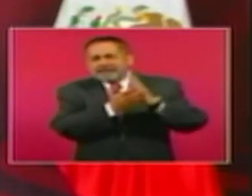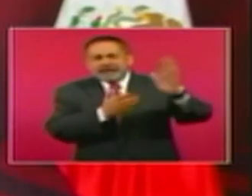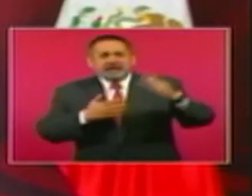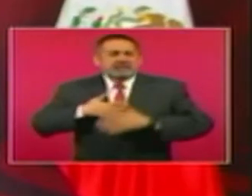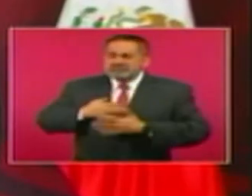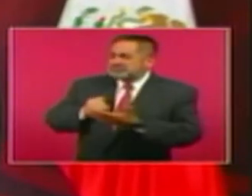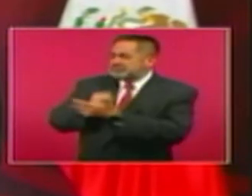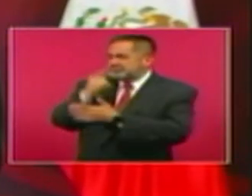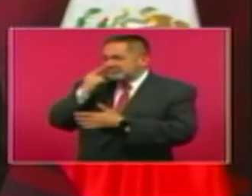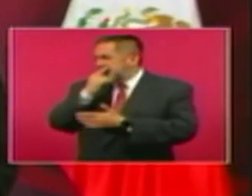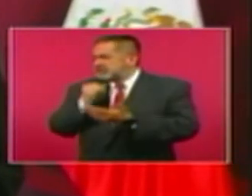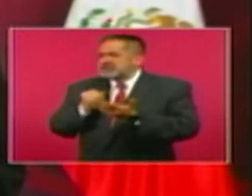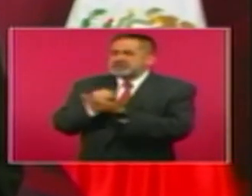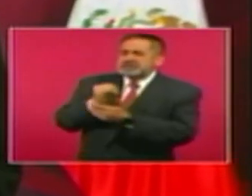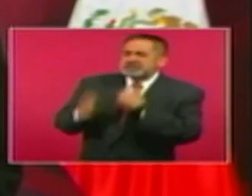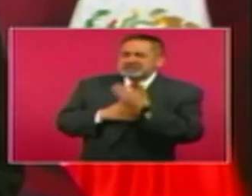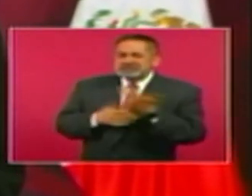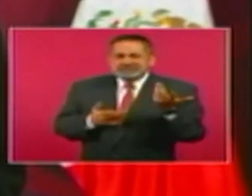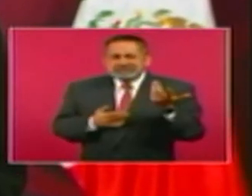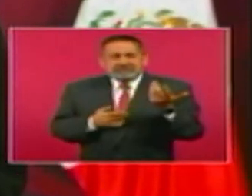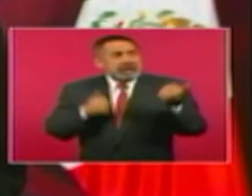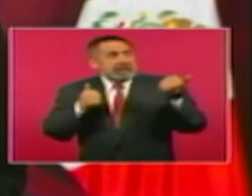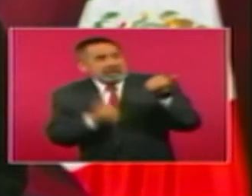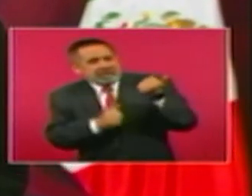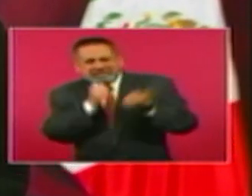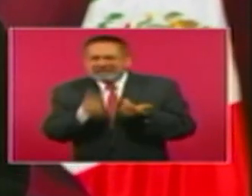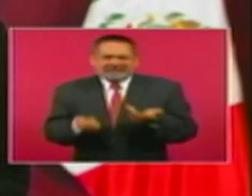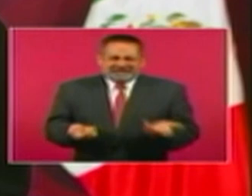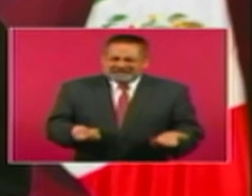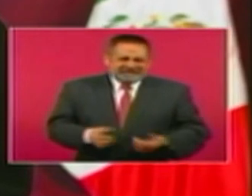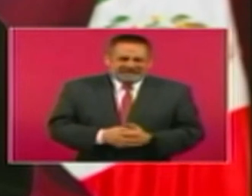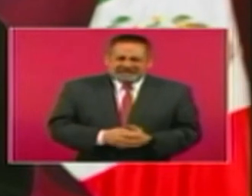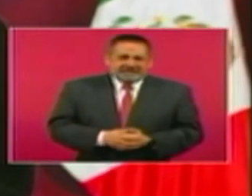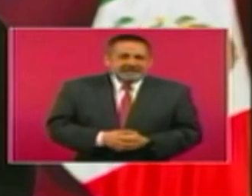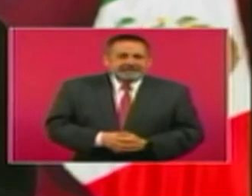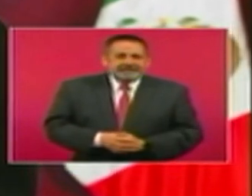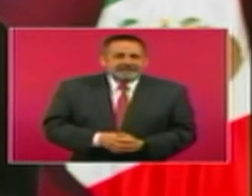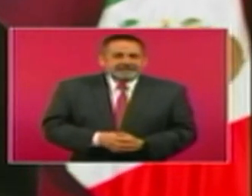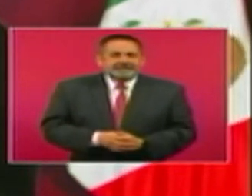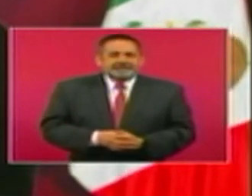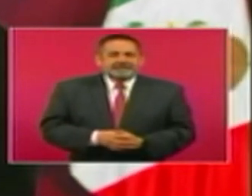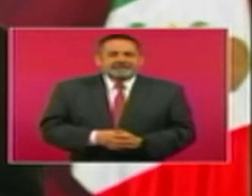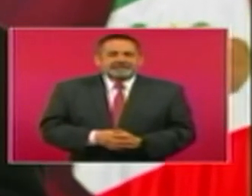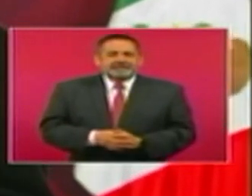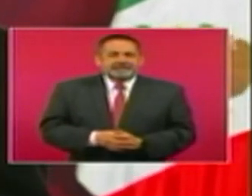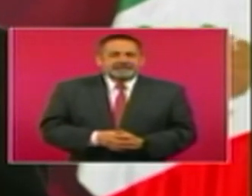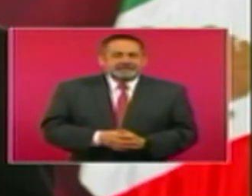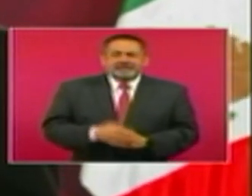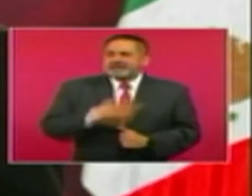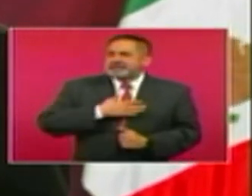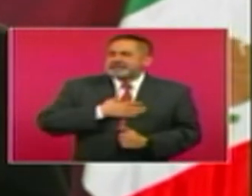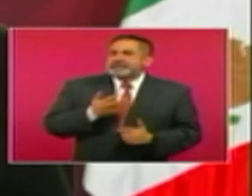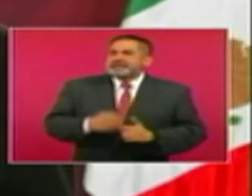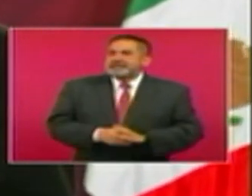Justin Trudeau, perdón por la pronunciación, ustedes saben que es un poco complejo para mí, pero también está en el caso del